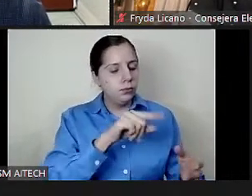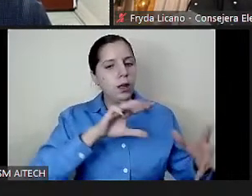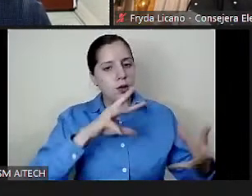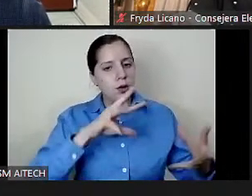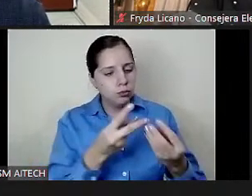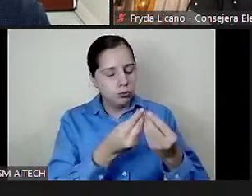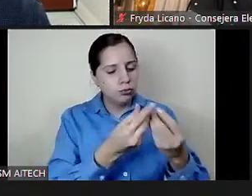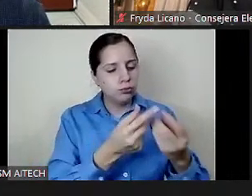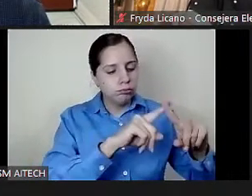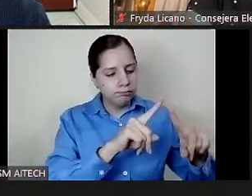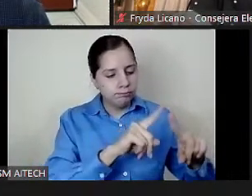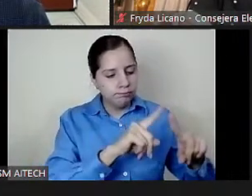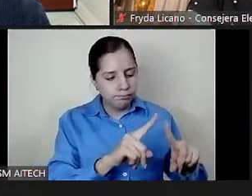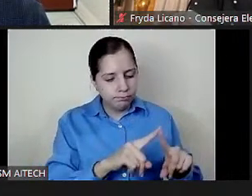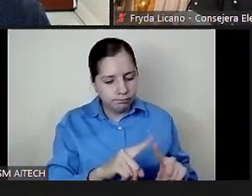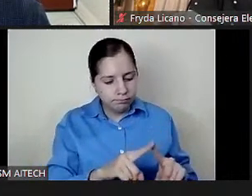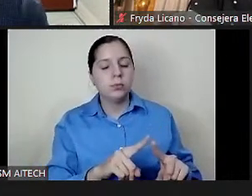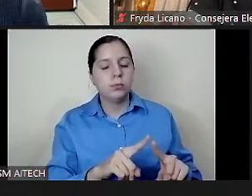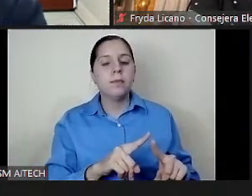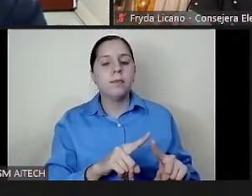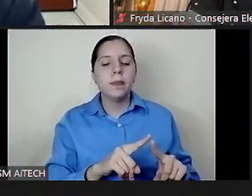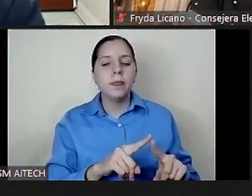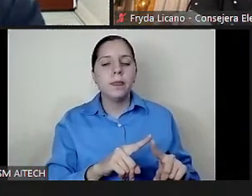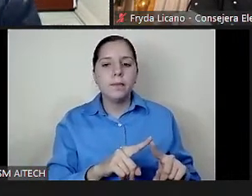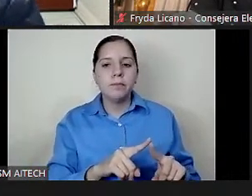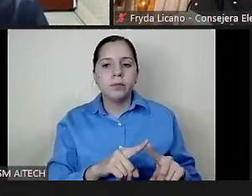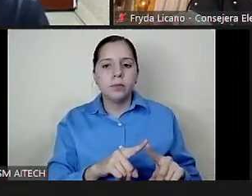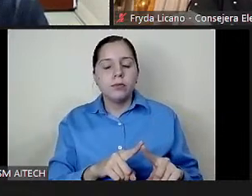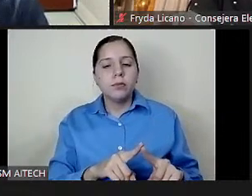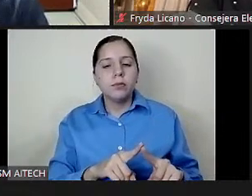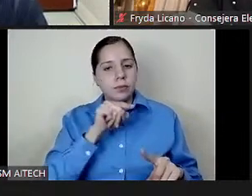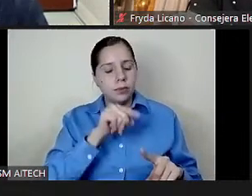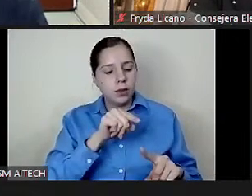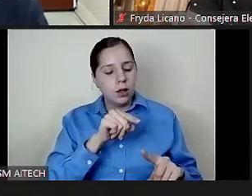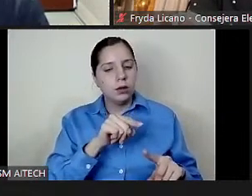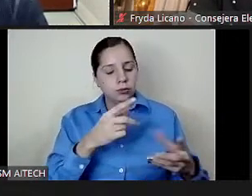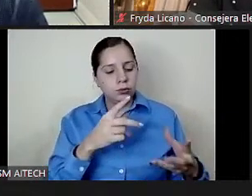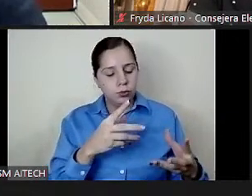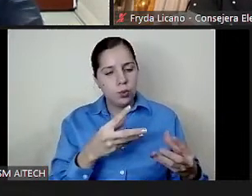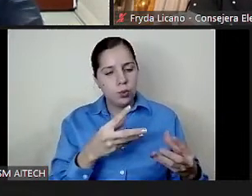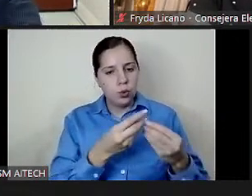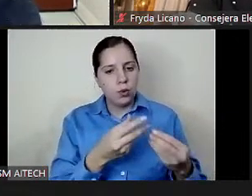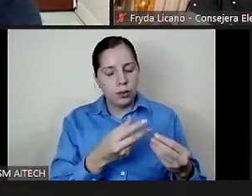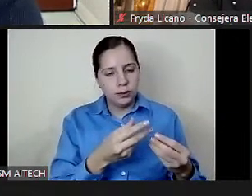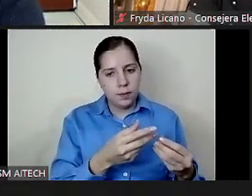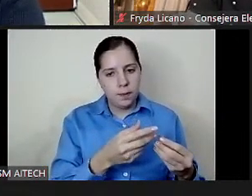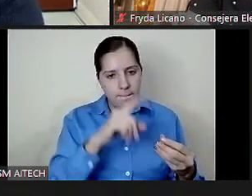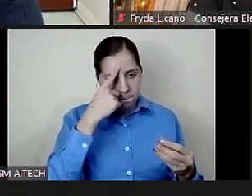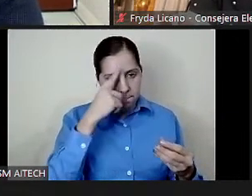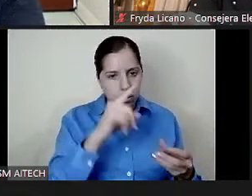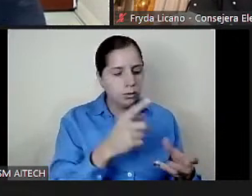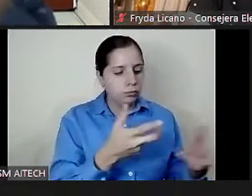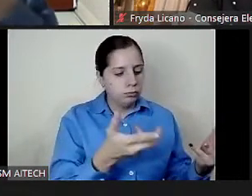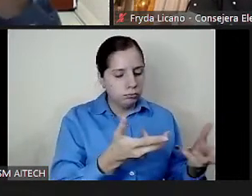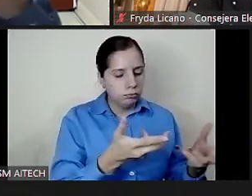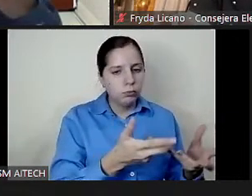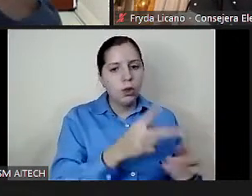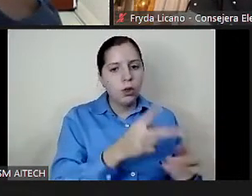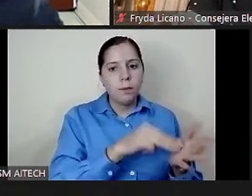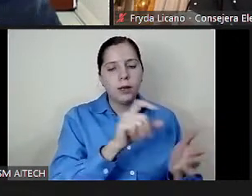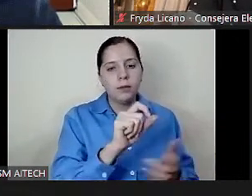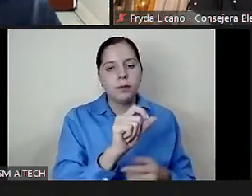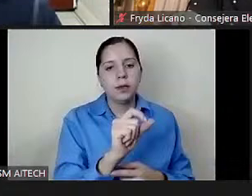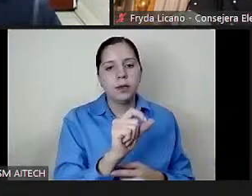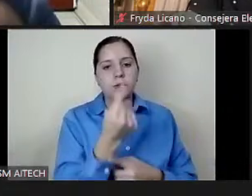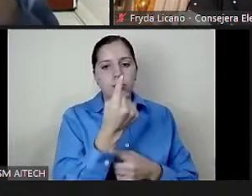17ª, 18ª, 19ª y 21ª sesiones extraordinarias y 3ª sesión ordinarias de 2021,